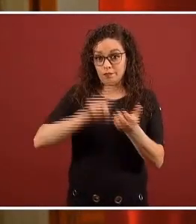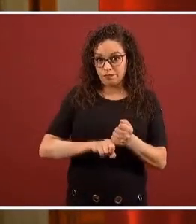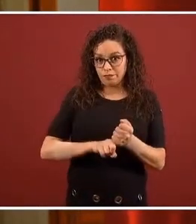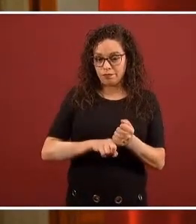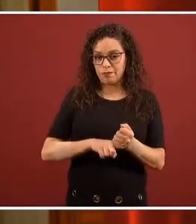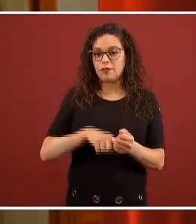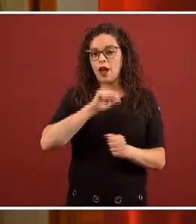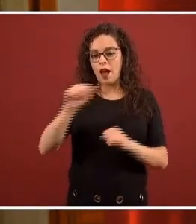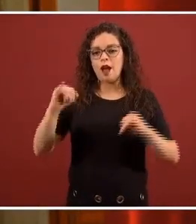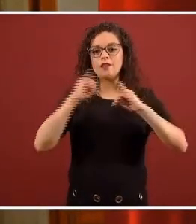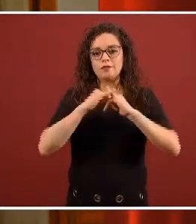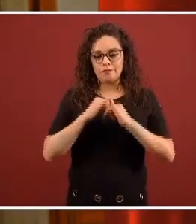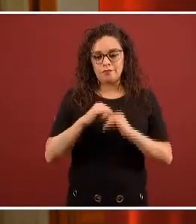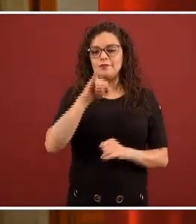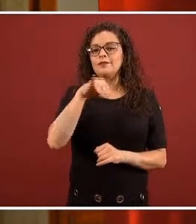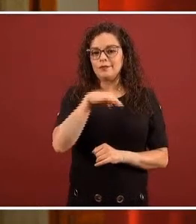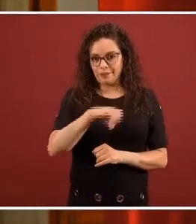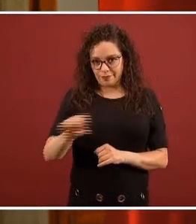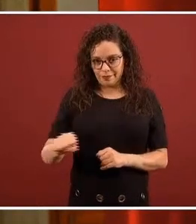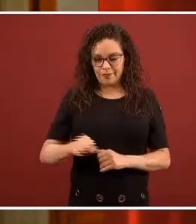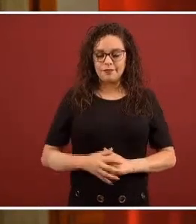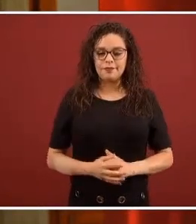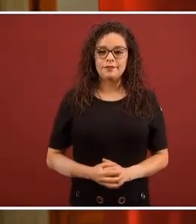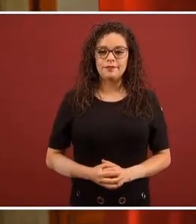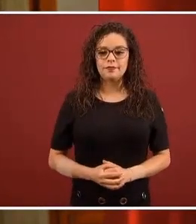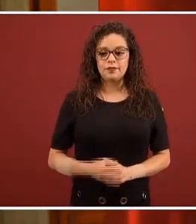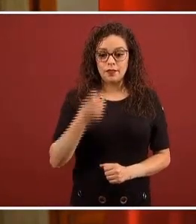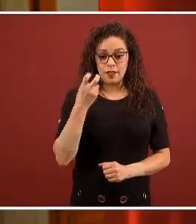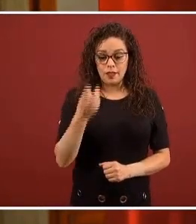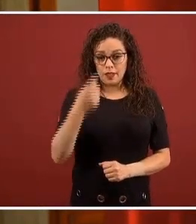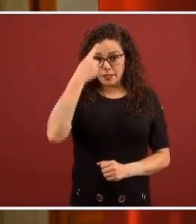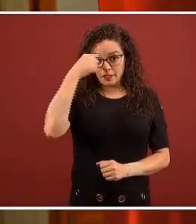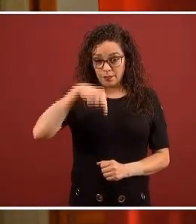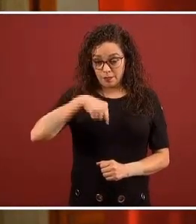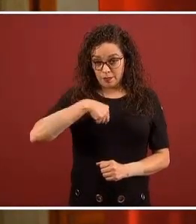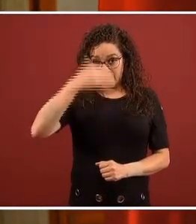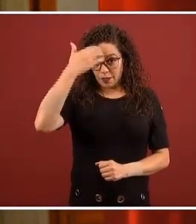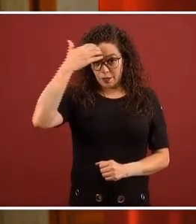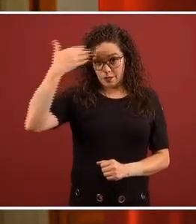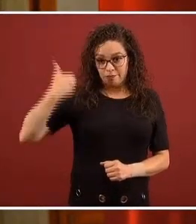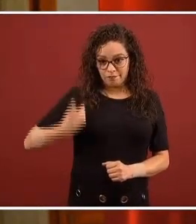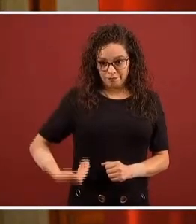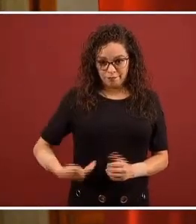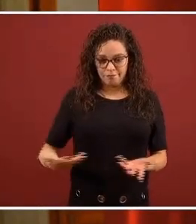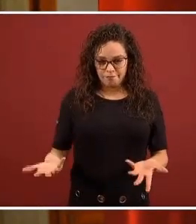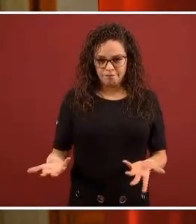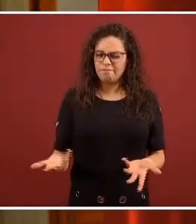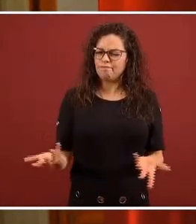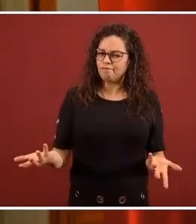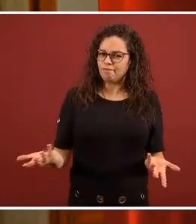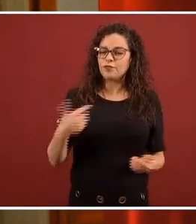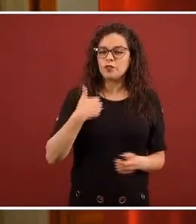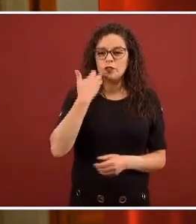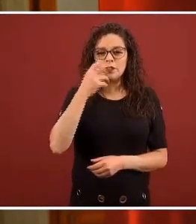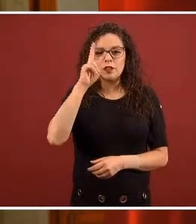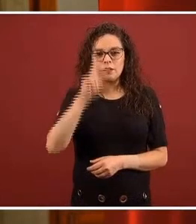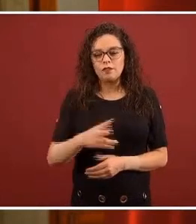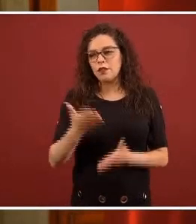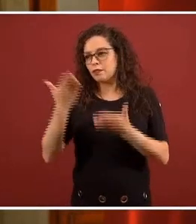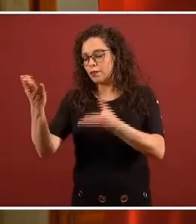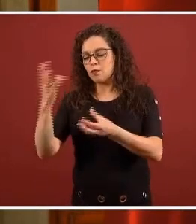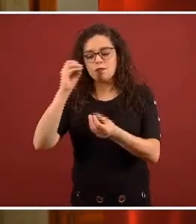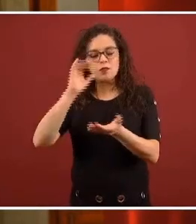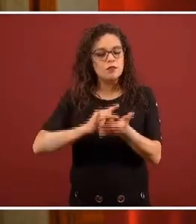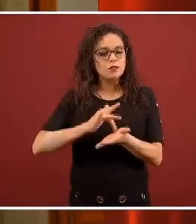instituto. Quiero empezar esta presentación pues reconociendo y agradeciendo la labor